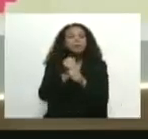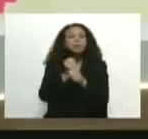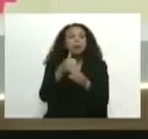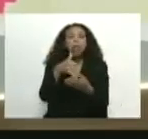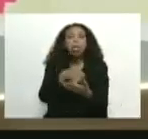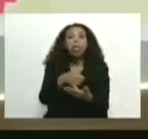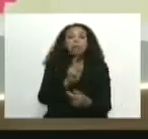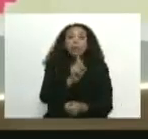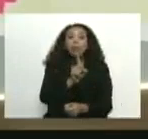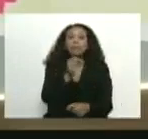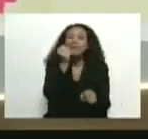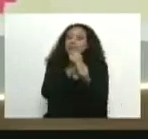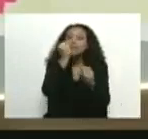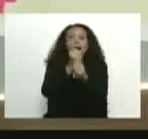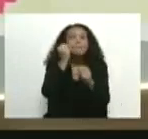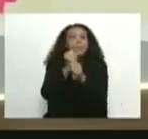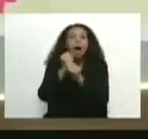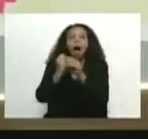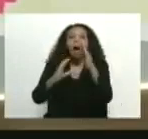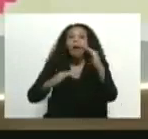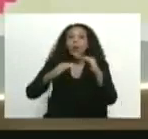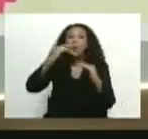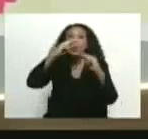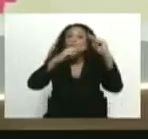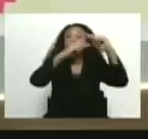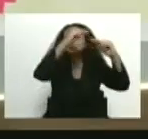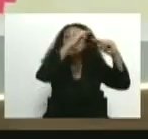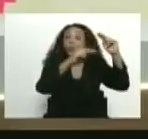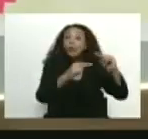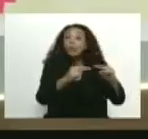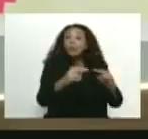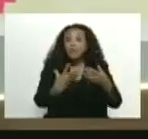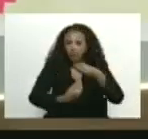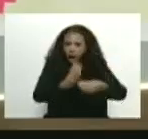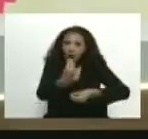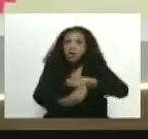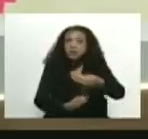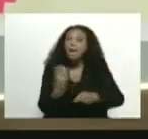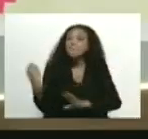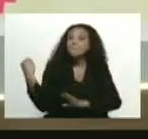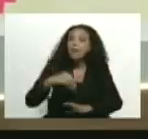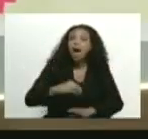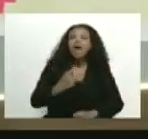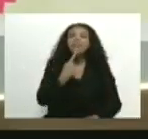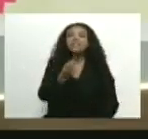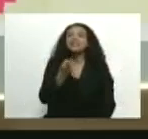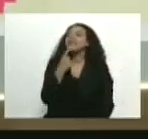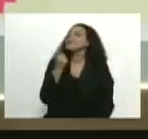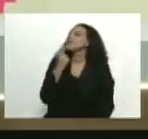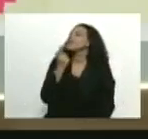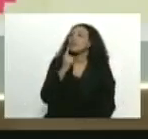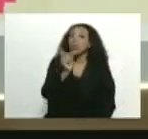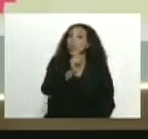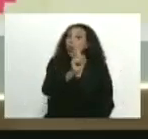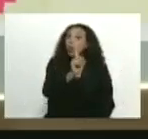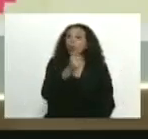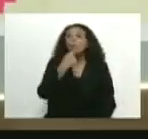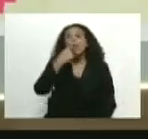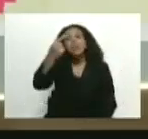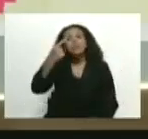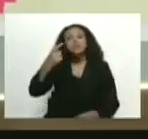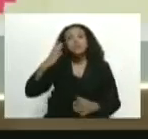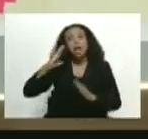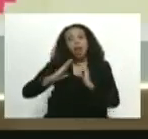infatigable del trabajo constructivo, del hacer más que el decir. Como decía José Martí, el